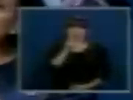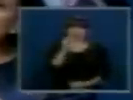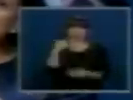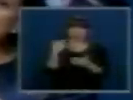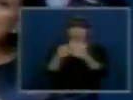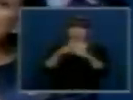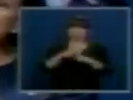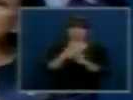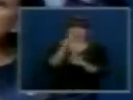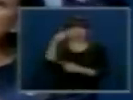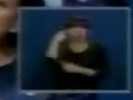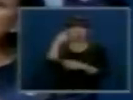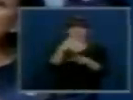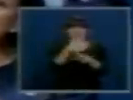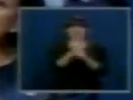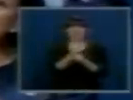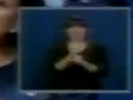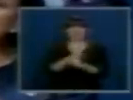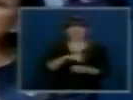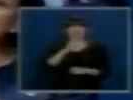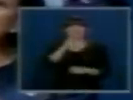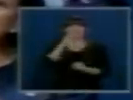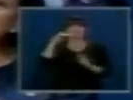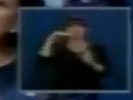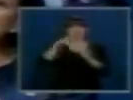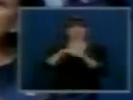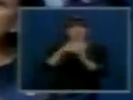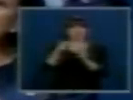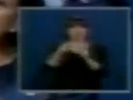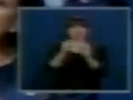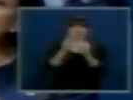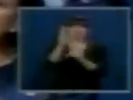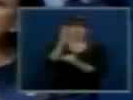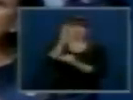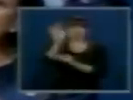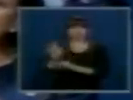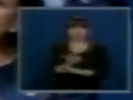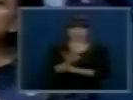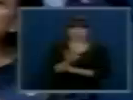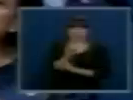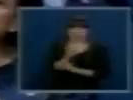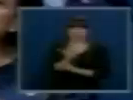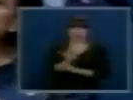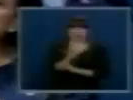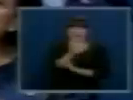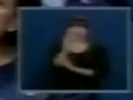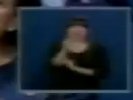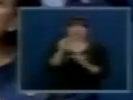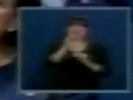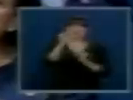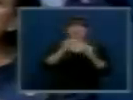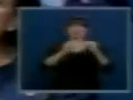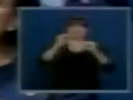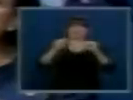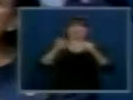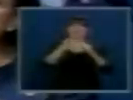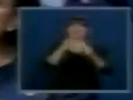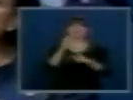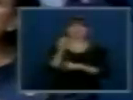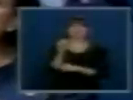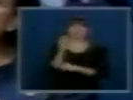el gobierno recibimos con pesar la caída del puesto 62 al 68 de Costa Rica en el ranking elaborado por Naciones